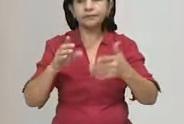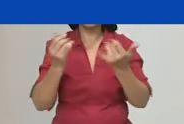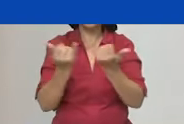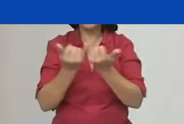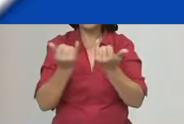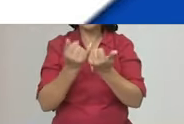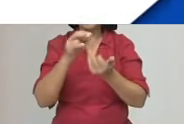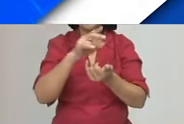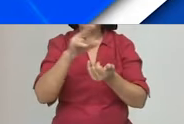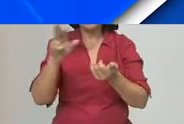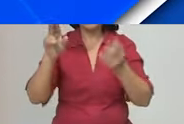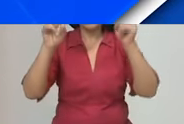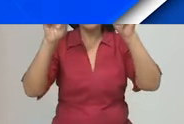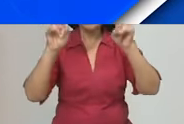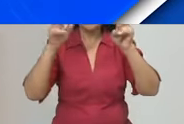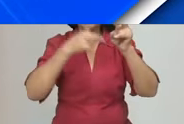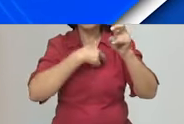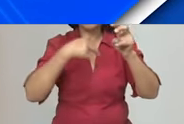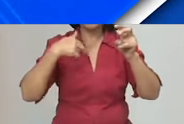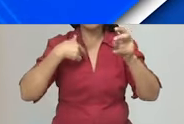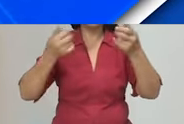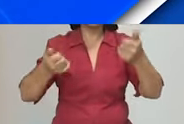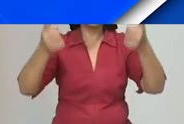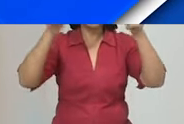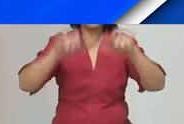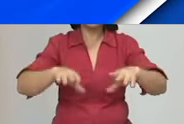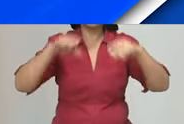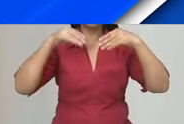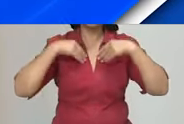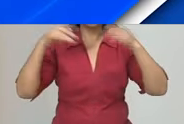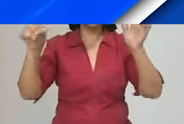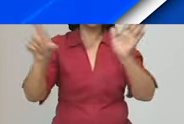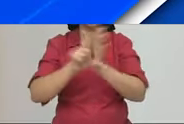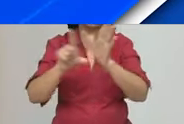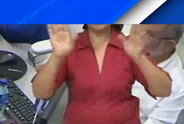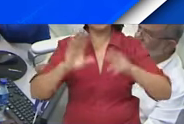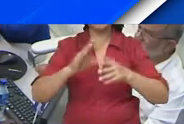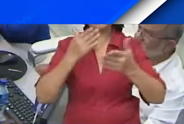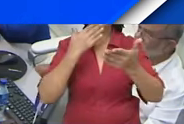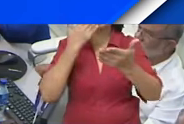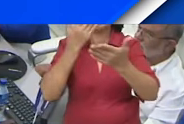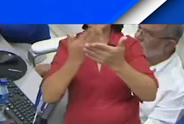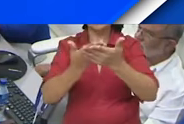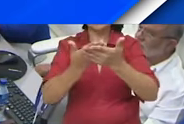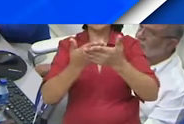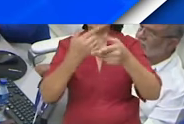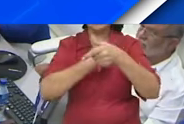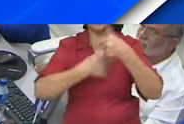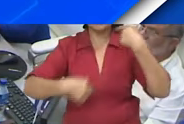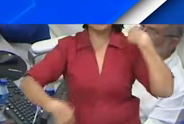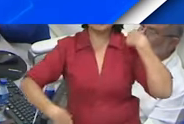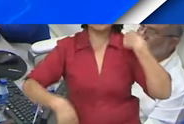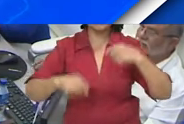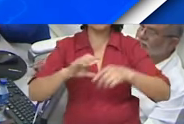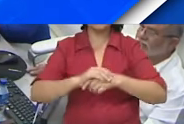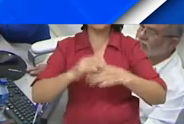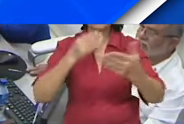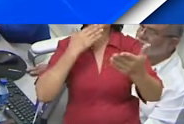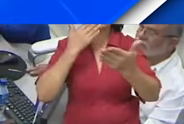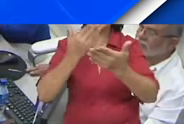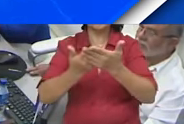en el parlamento nacional fue presentado el informe del primer trimestre en la que se aprobaron cinco leyes de las cuales